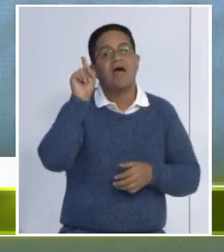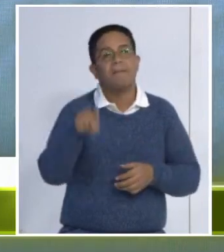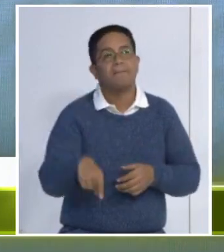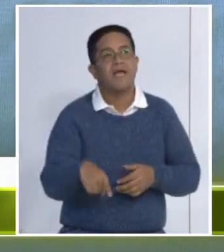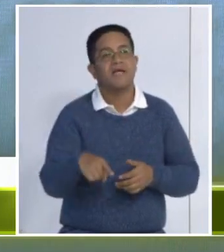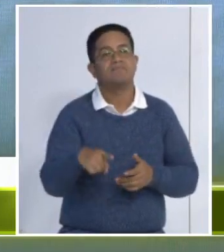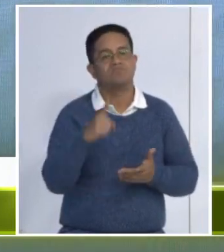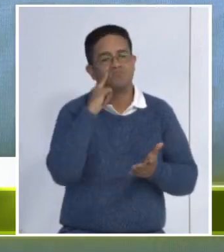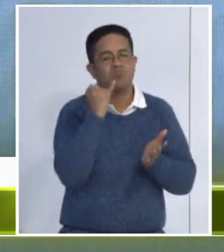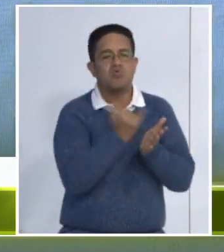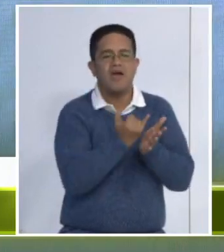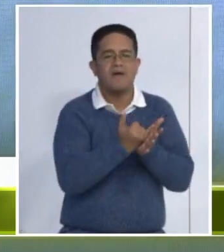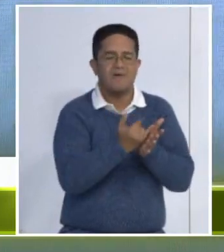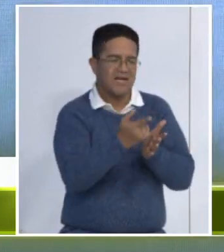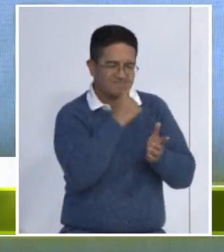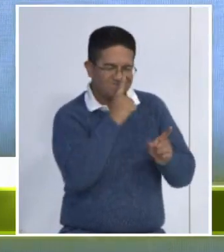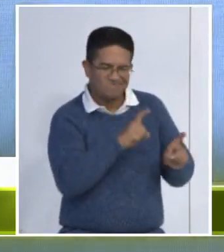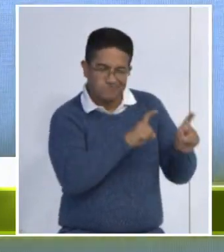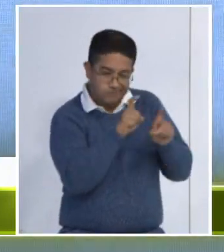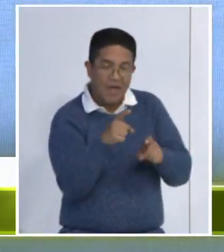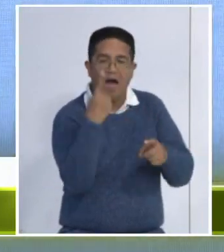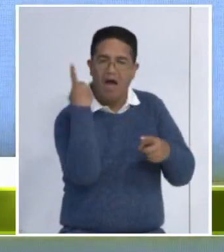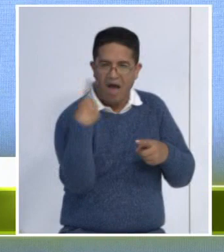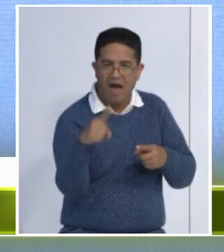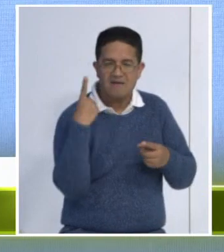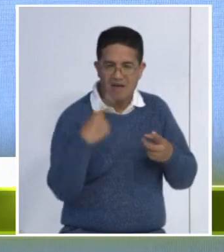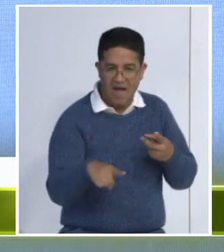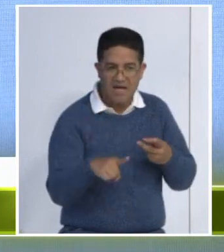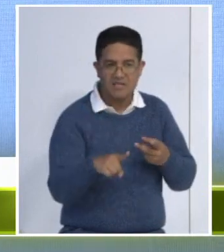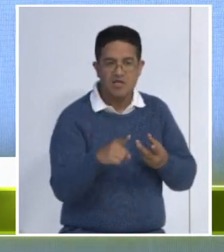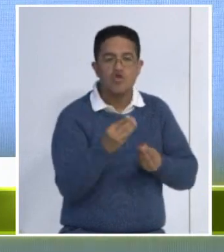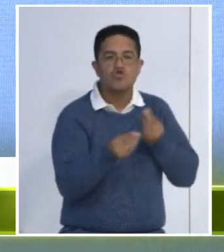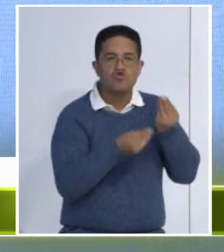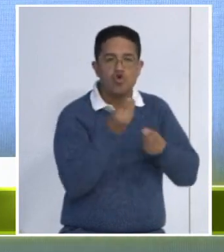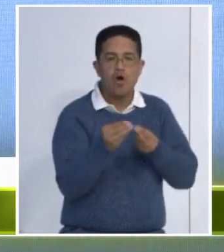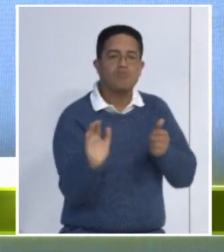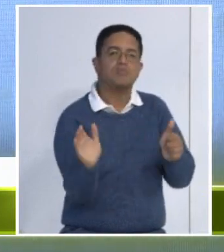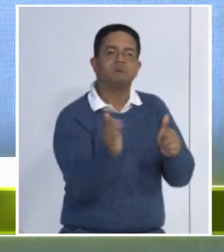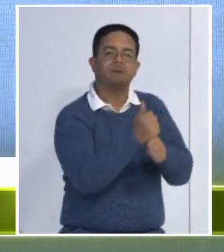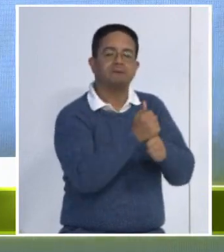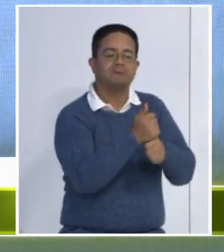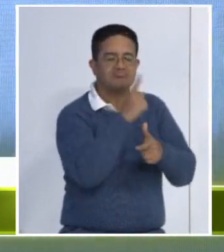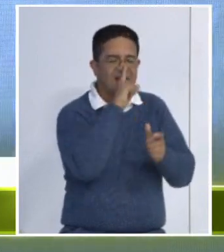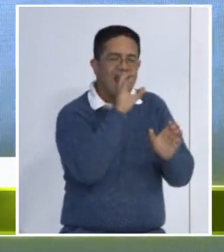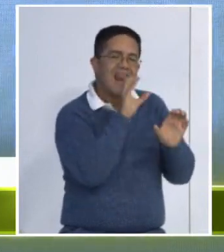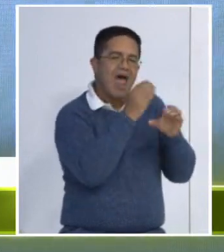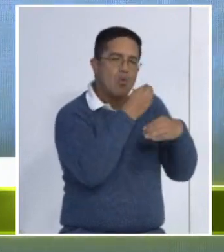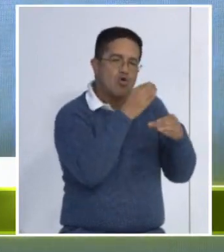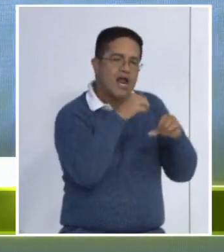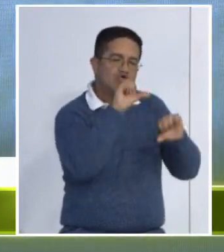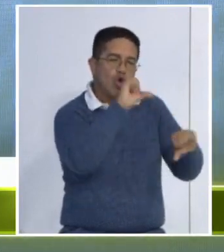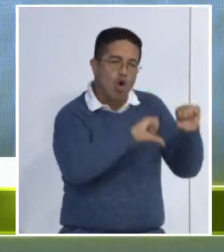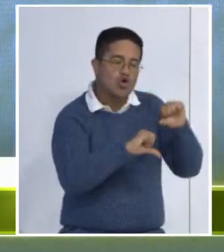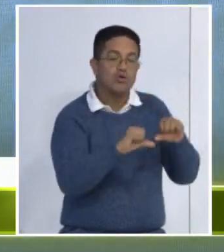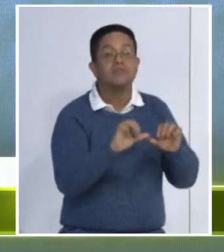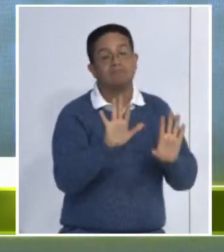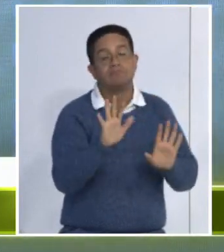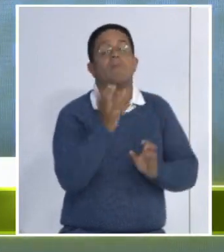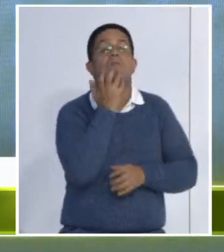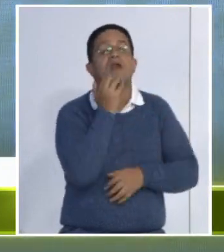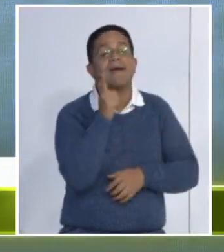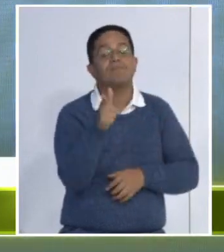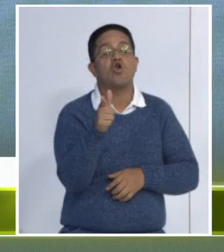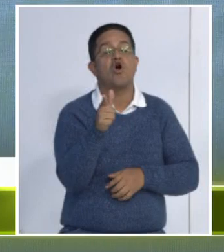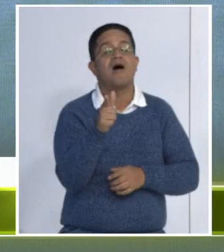prueba de antígenos. Entonces hay una manera de diferenciar en laboratorio. Por ejemplo, el dengue produce mucho descenso